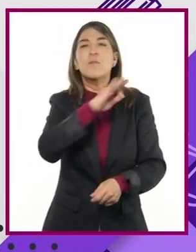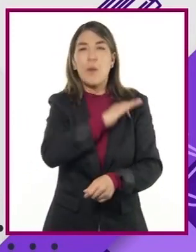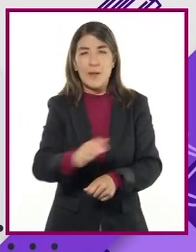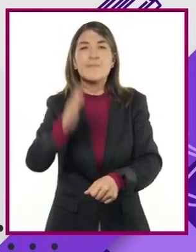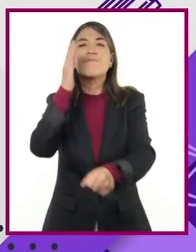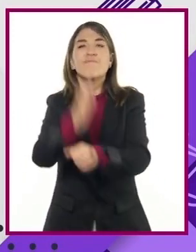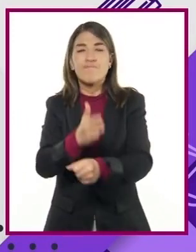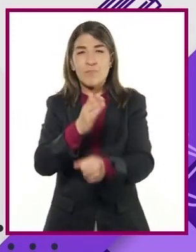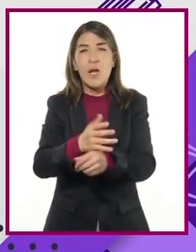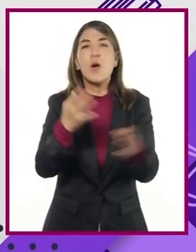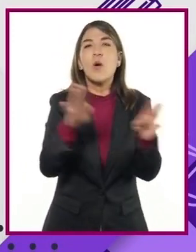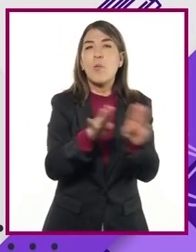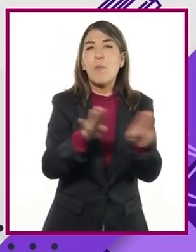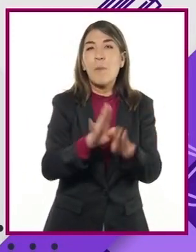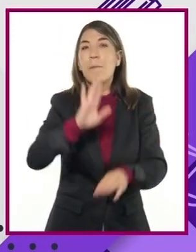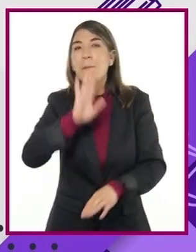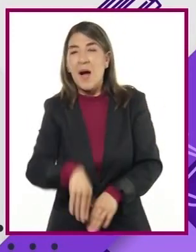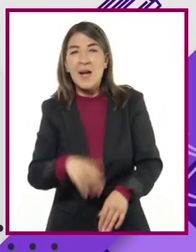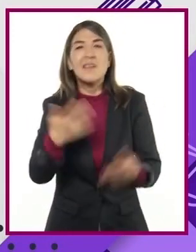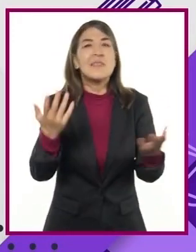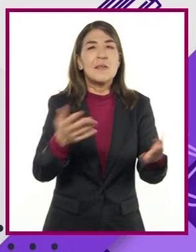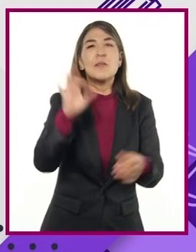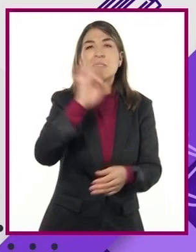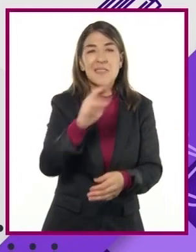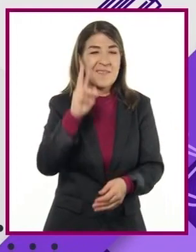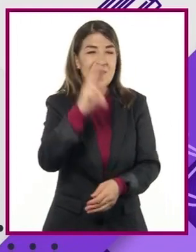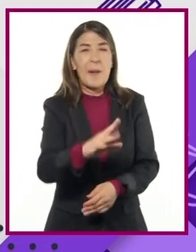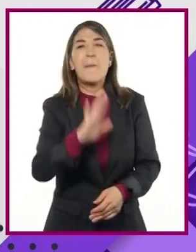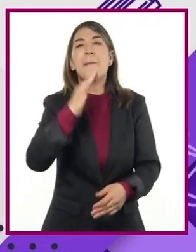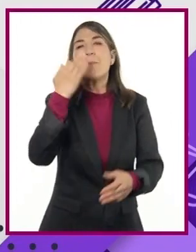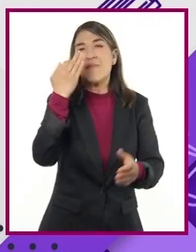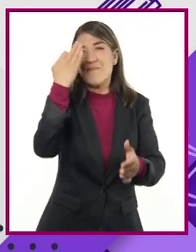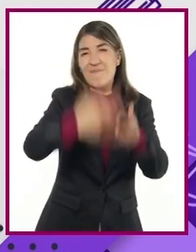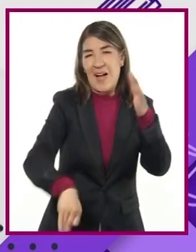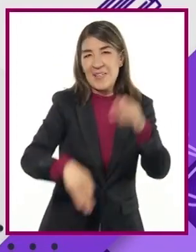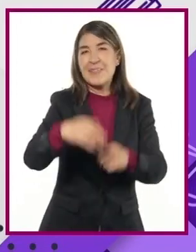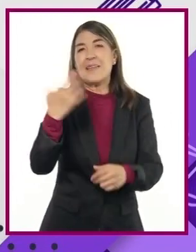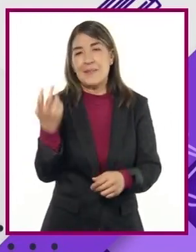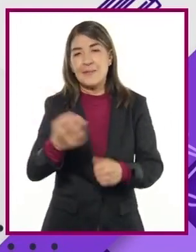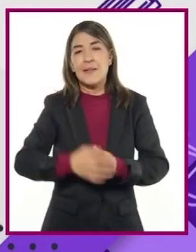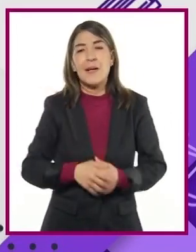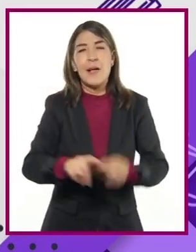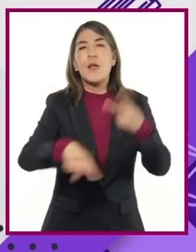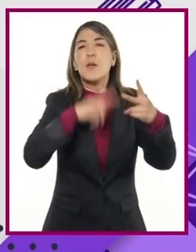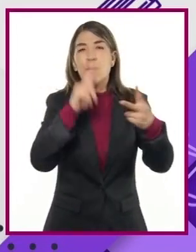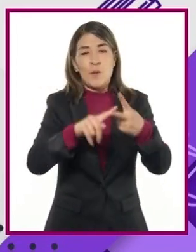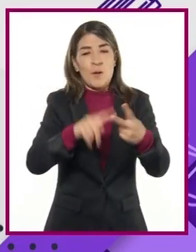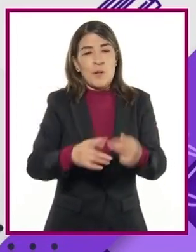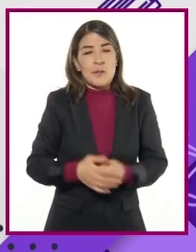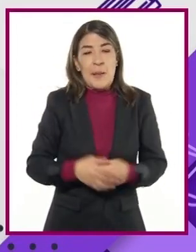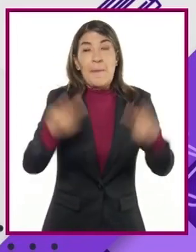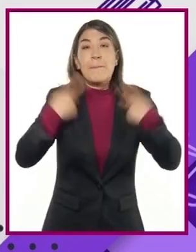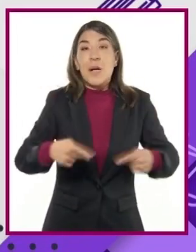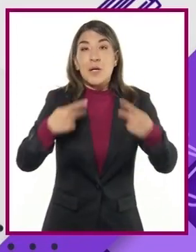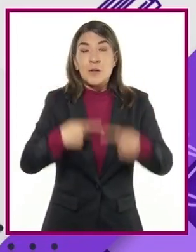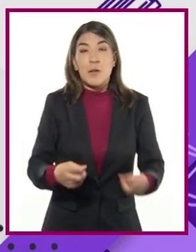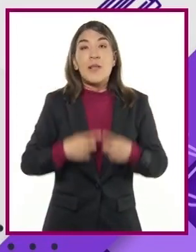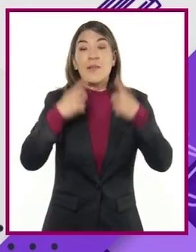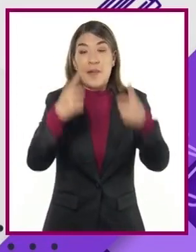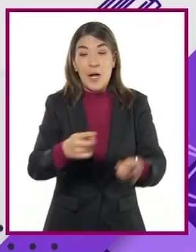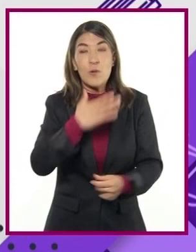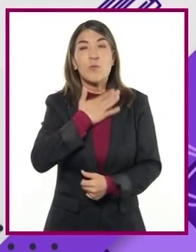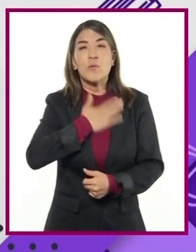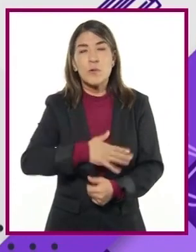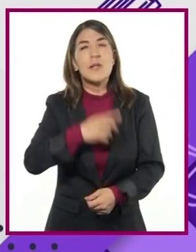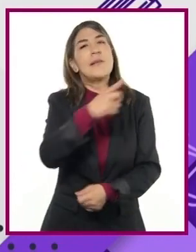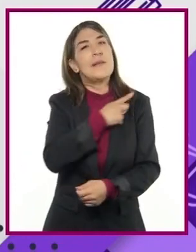las acciones no acordes o que signifiquen faltas. 2. Una persona que imparte justicia debe poseer una